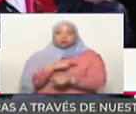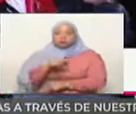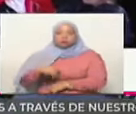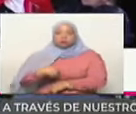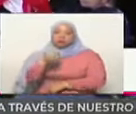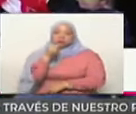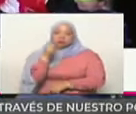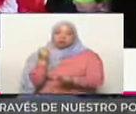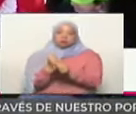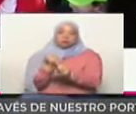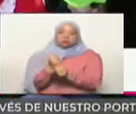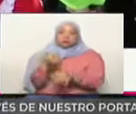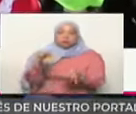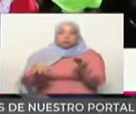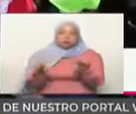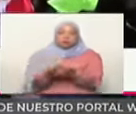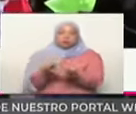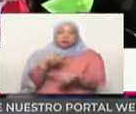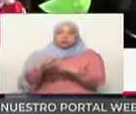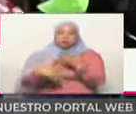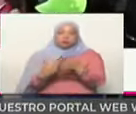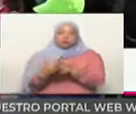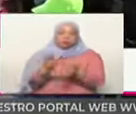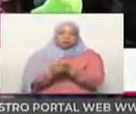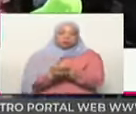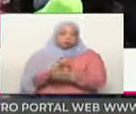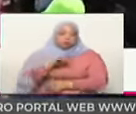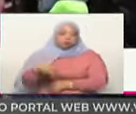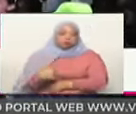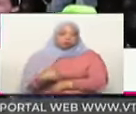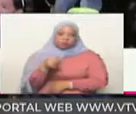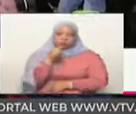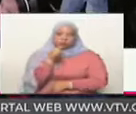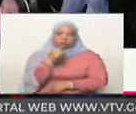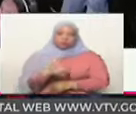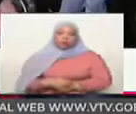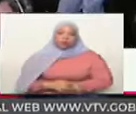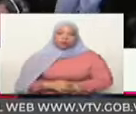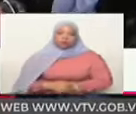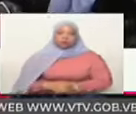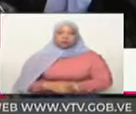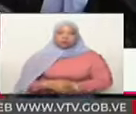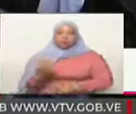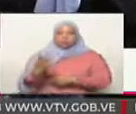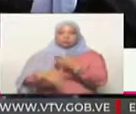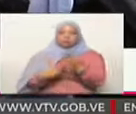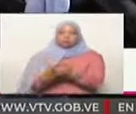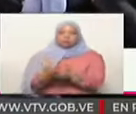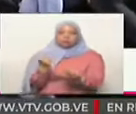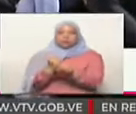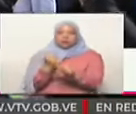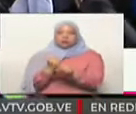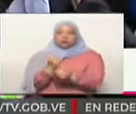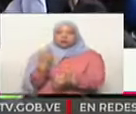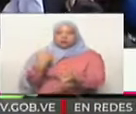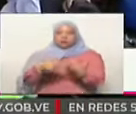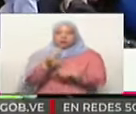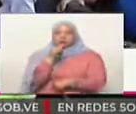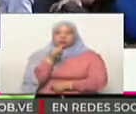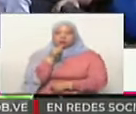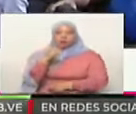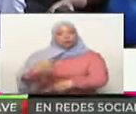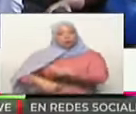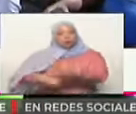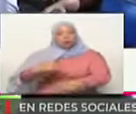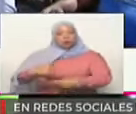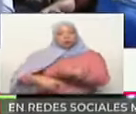que lograr sustituir todas las importaciones y tenemos que lograr lo que logramos a nivel alimentario. La producción